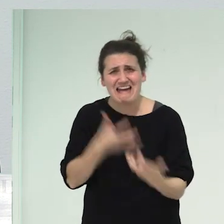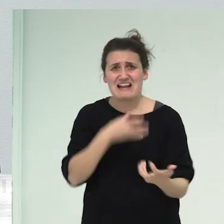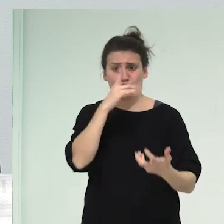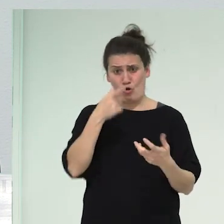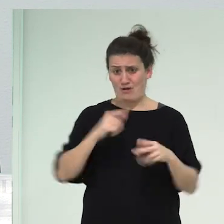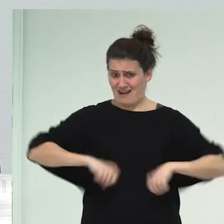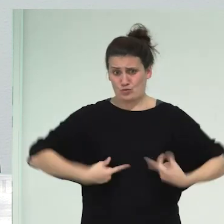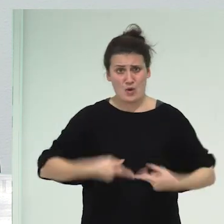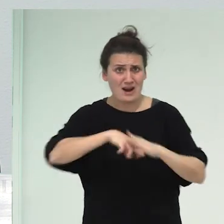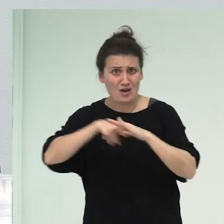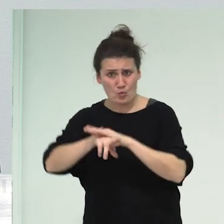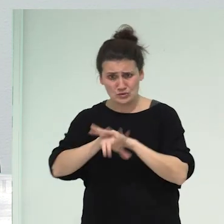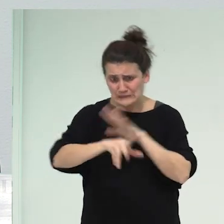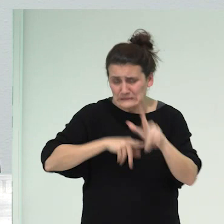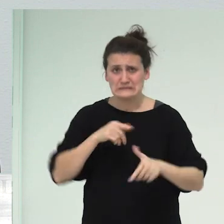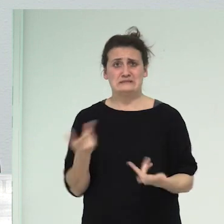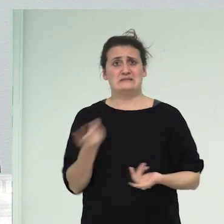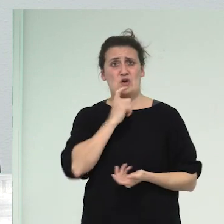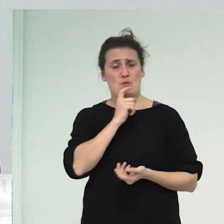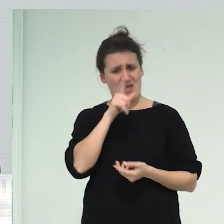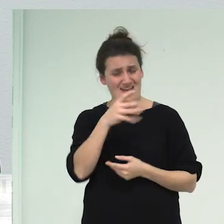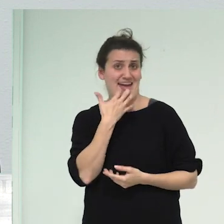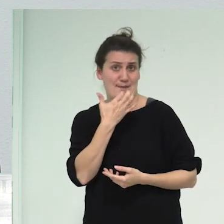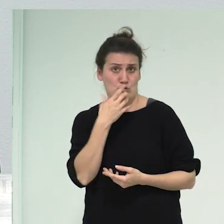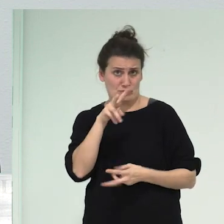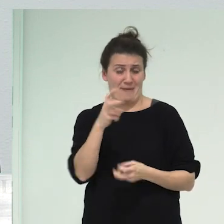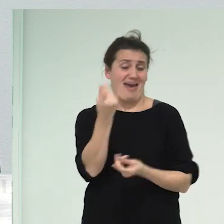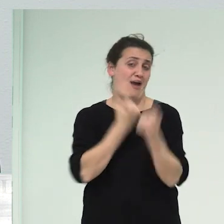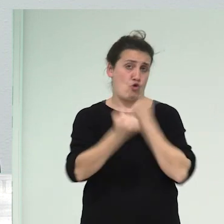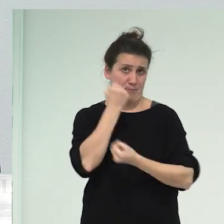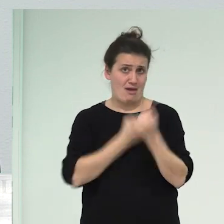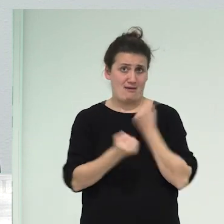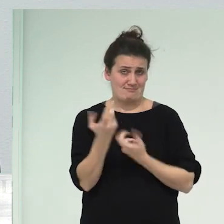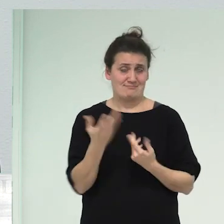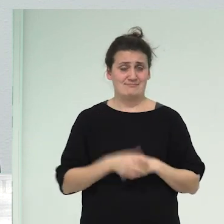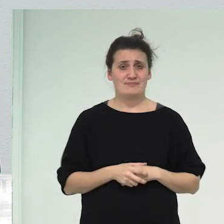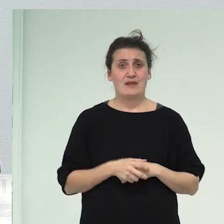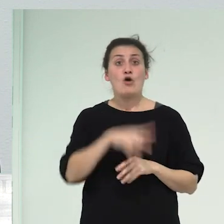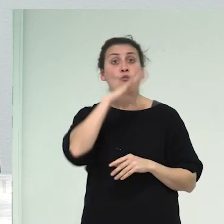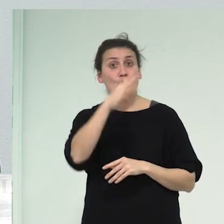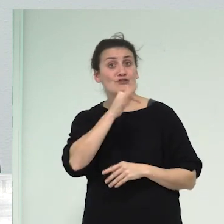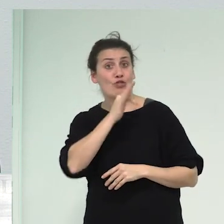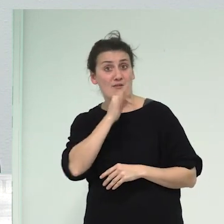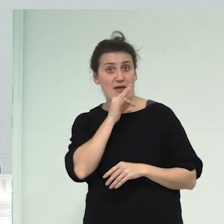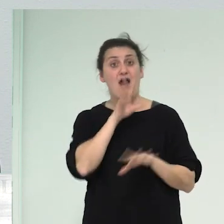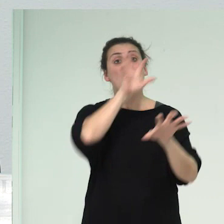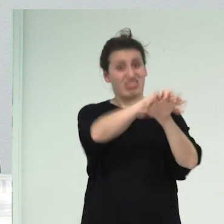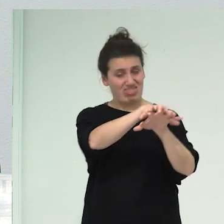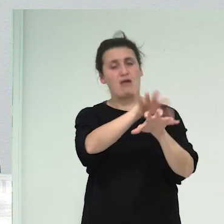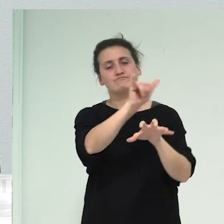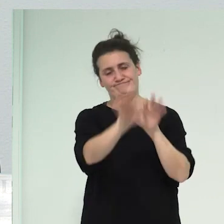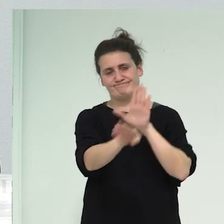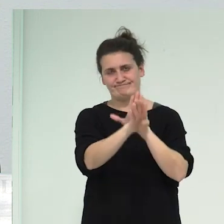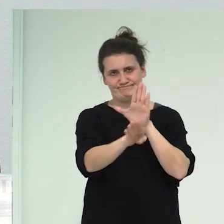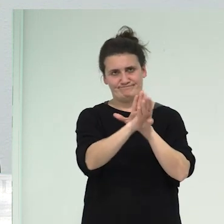naturales son ejemplos de la economía de la muerte. porque pervive la colonialidad y las nuevas